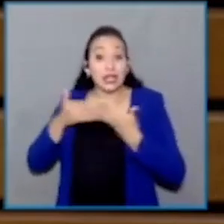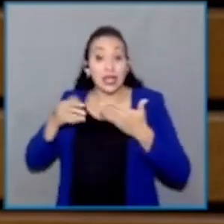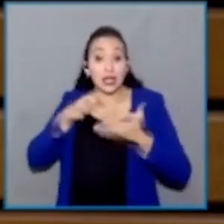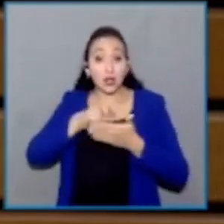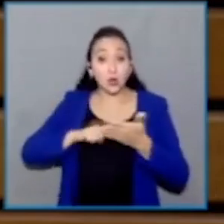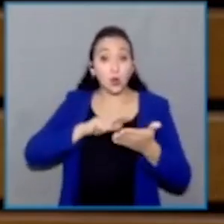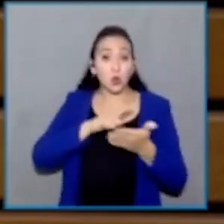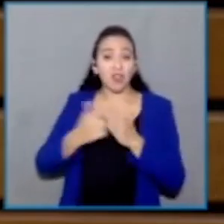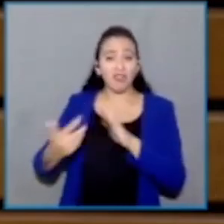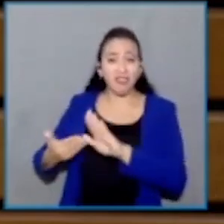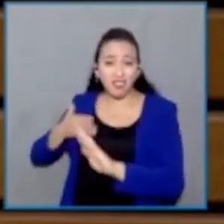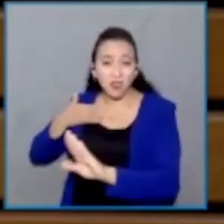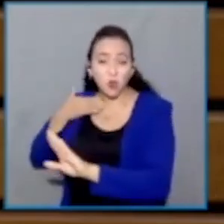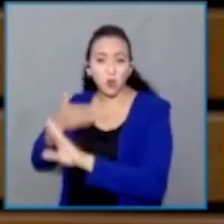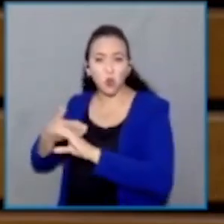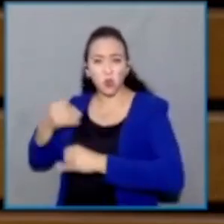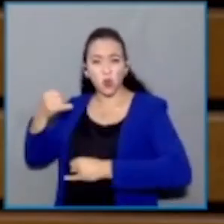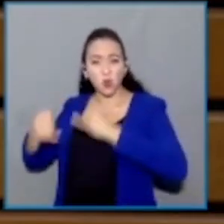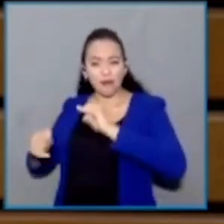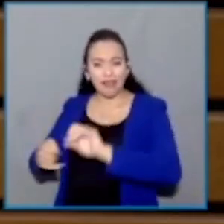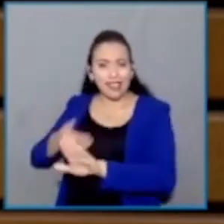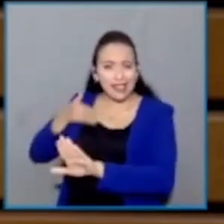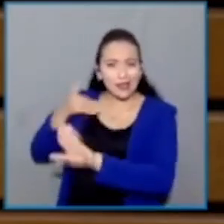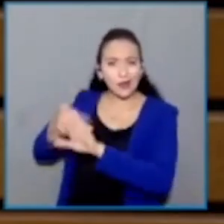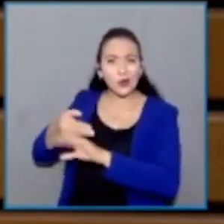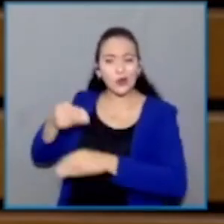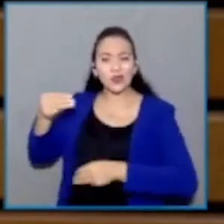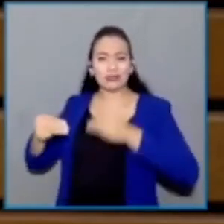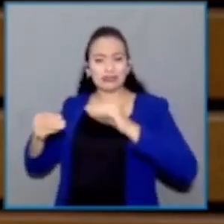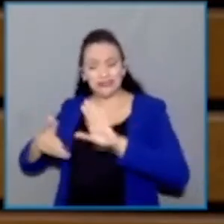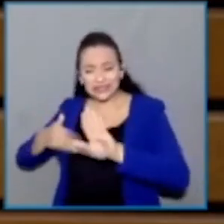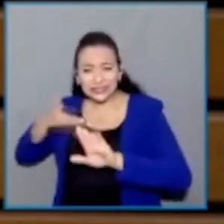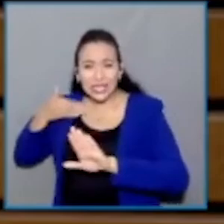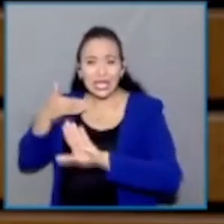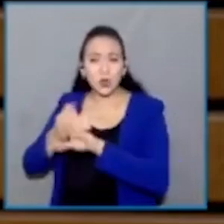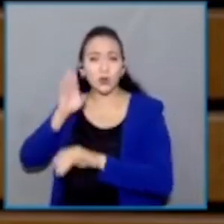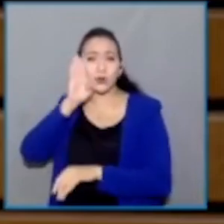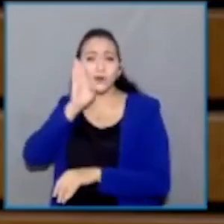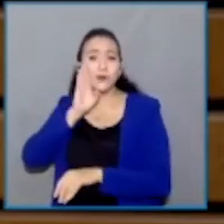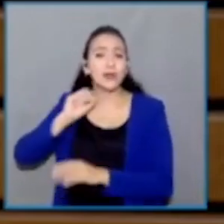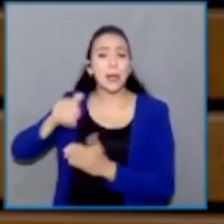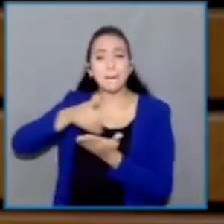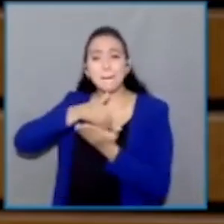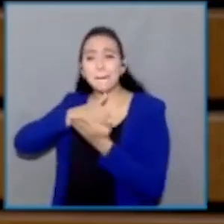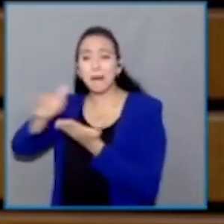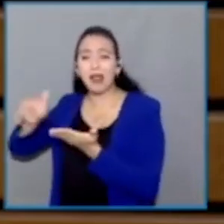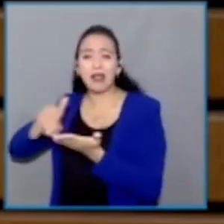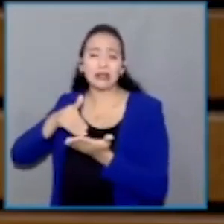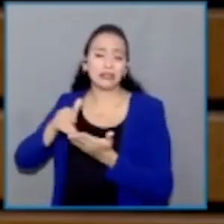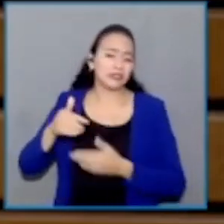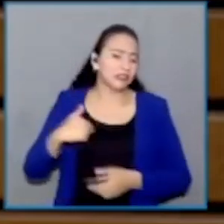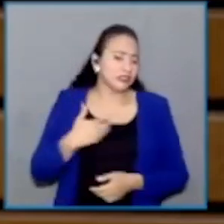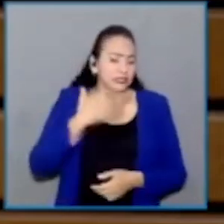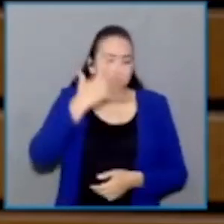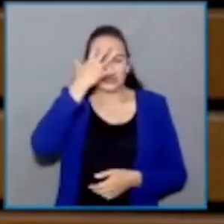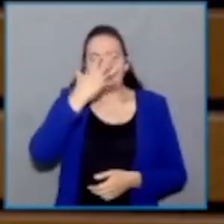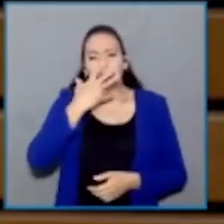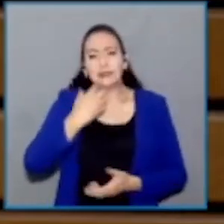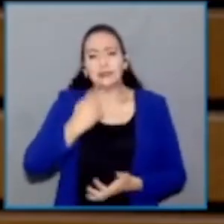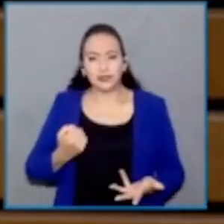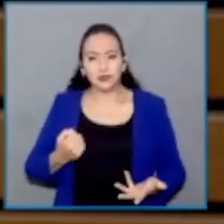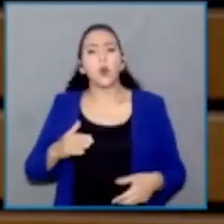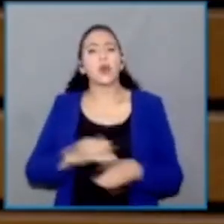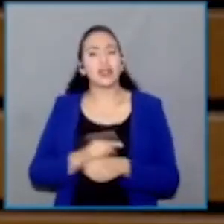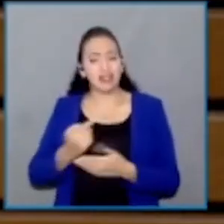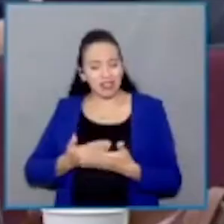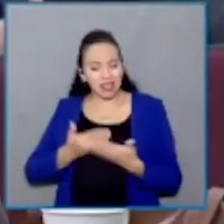nuestro país, que elimina el pacto originario de esta nación y que elimina también la